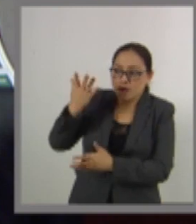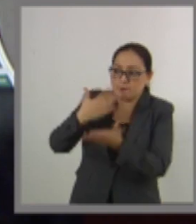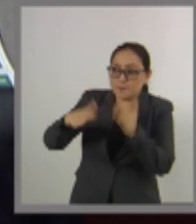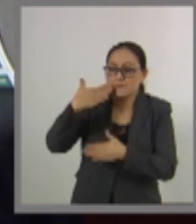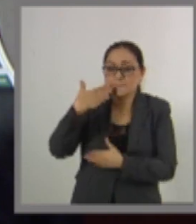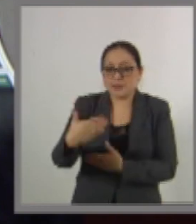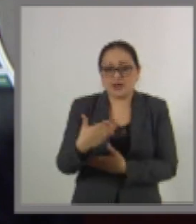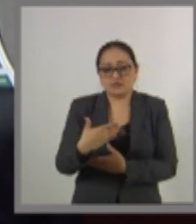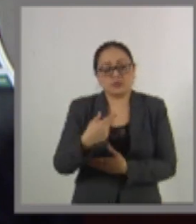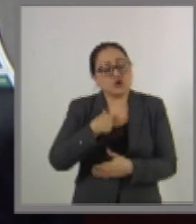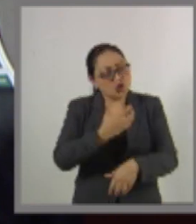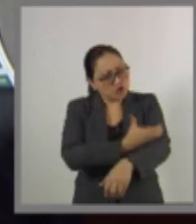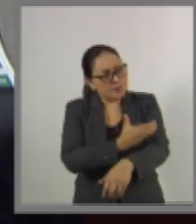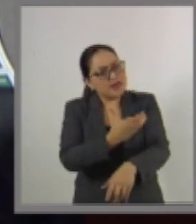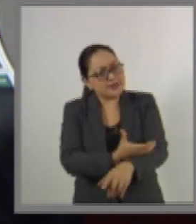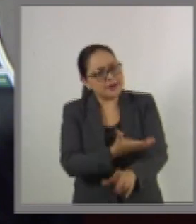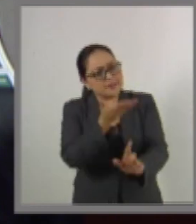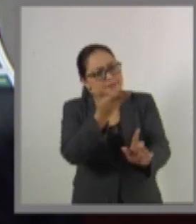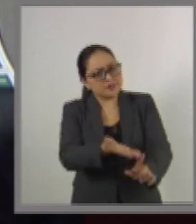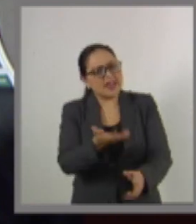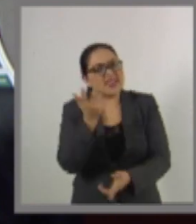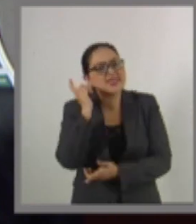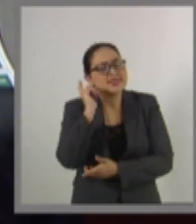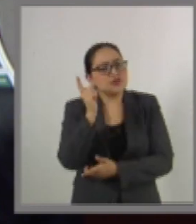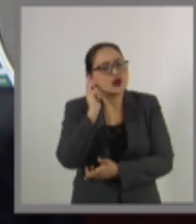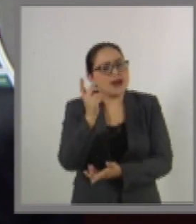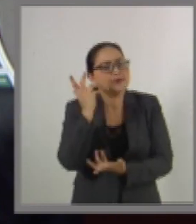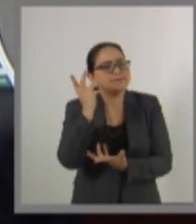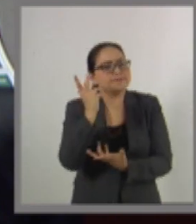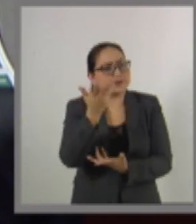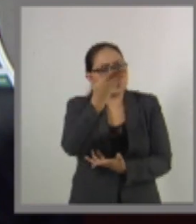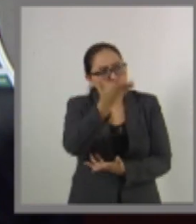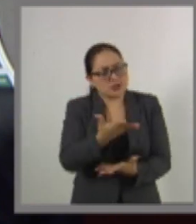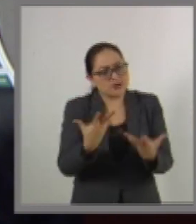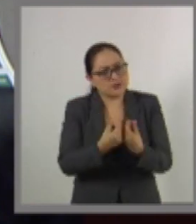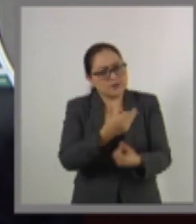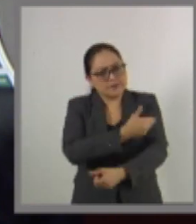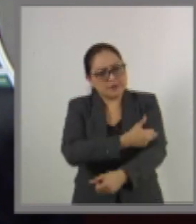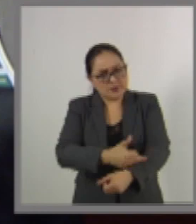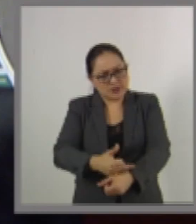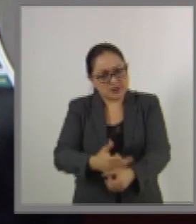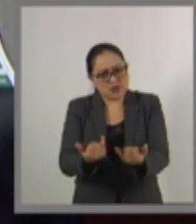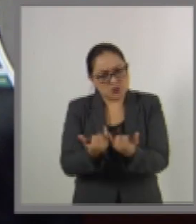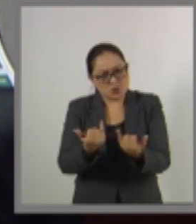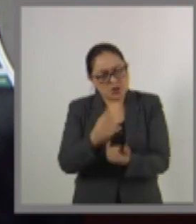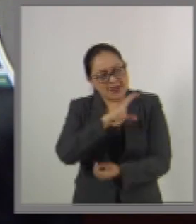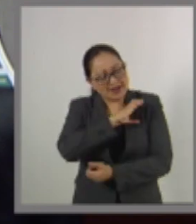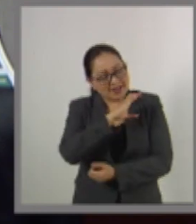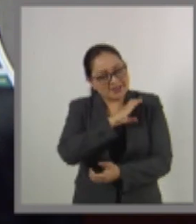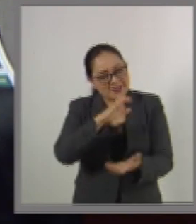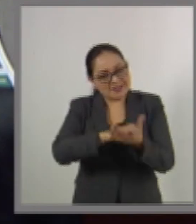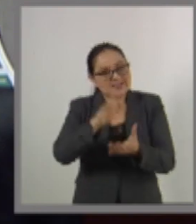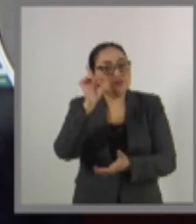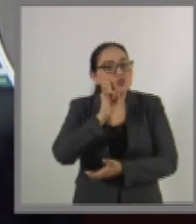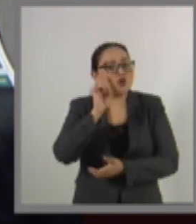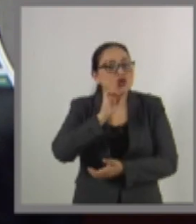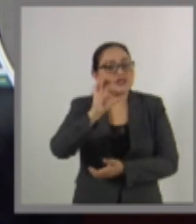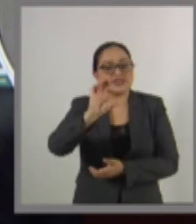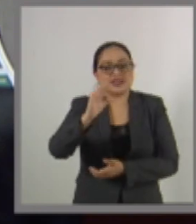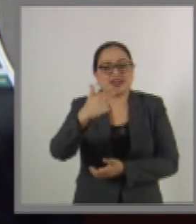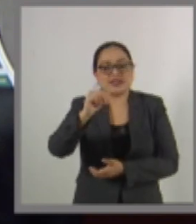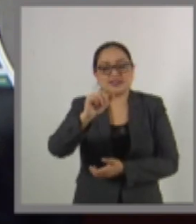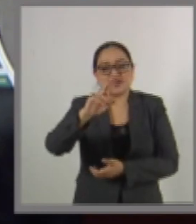Y como compañera, le deseo a usted, a su familia, a su querida esposa Charito,